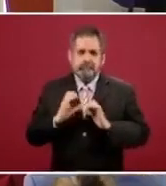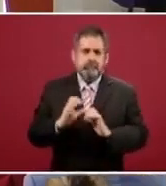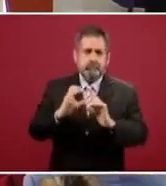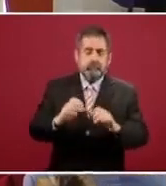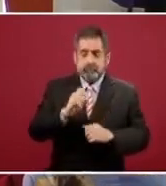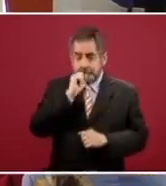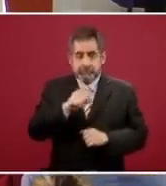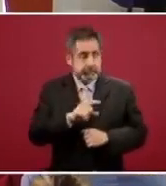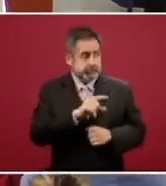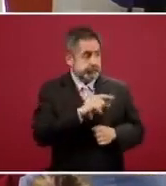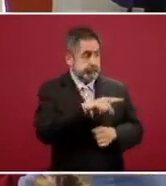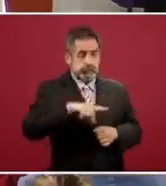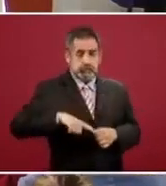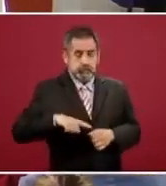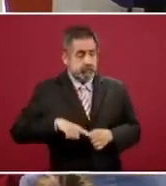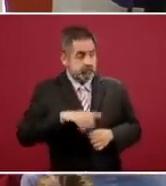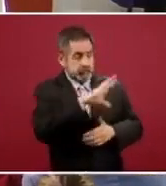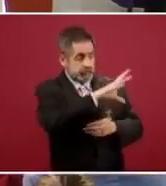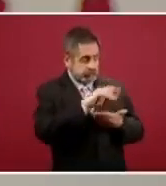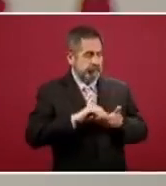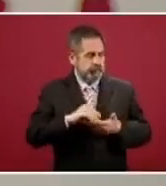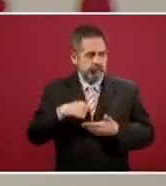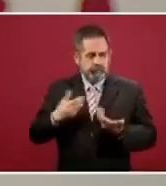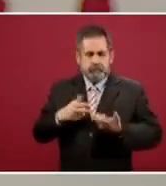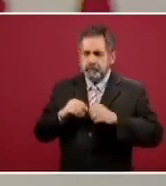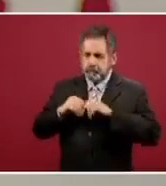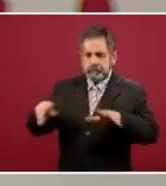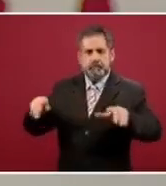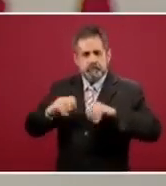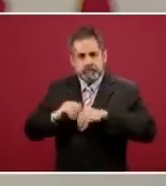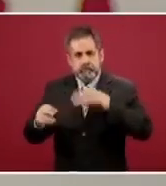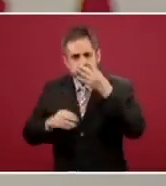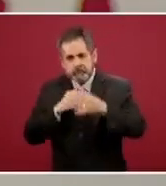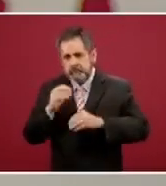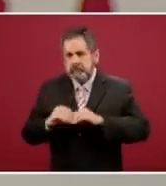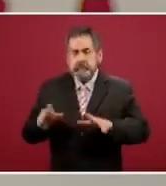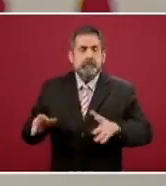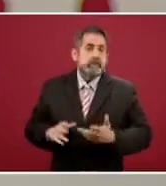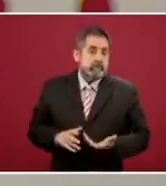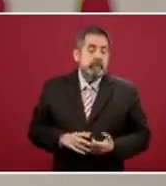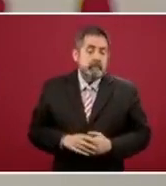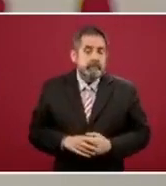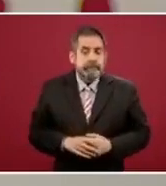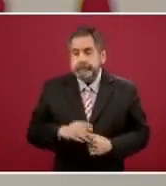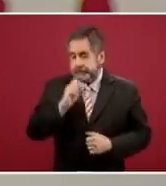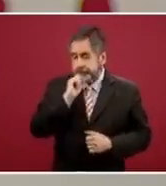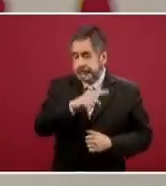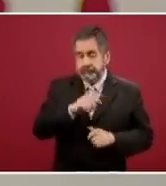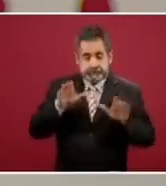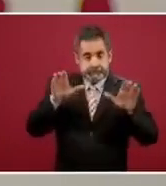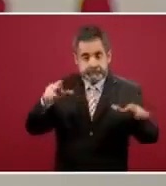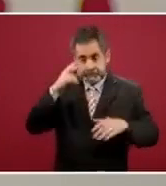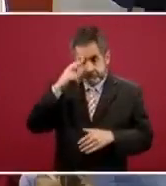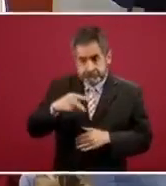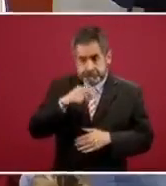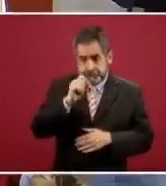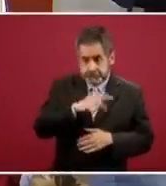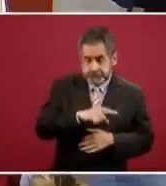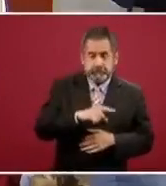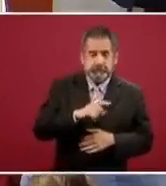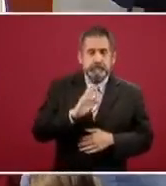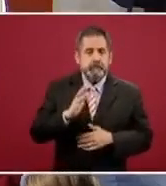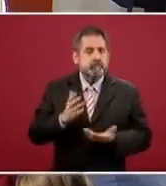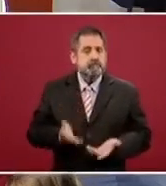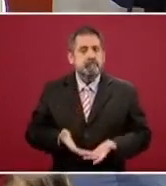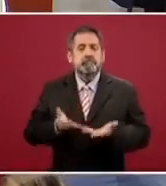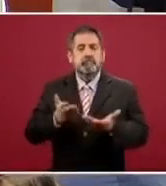nuestros propios materiales hechos por el gobierno, por la Secretaría de Salud, y también ellos ofrecieron, y ya lo empezaron